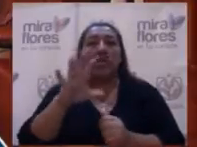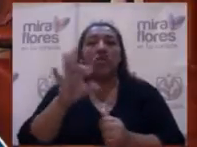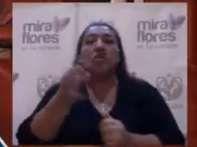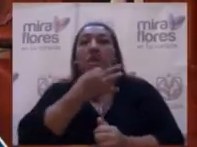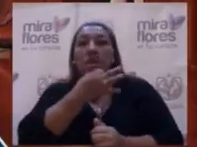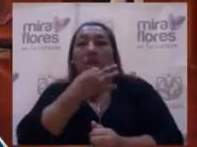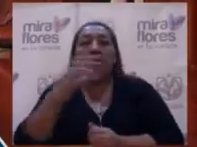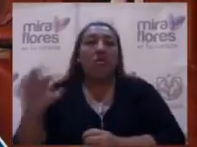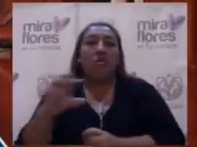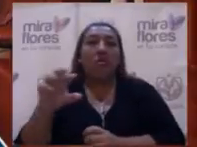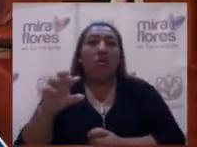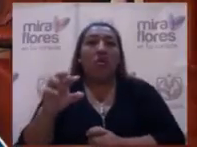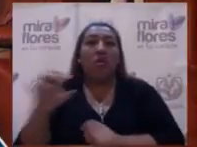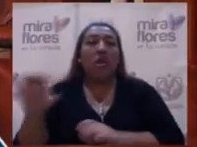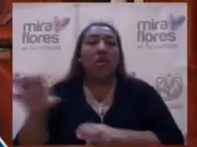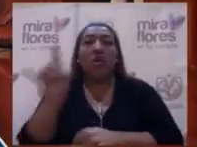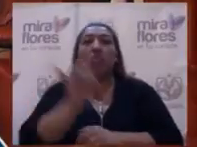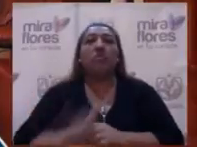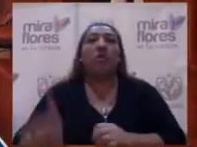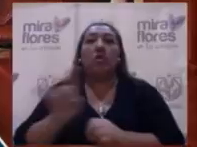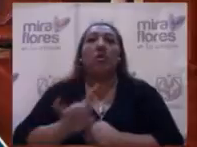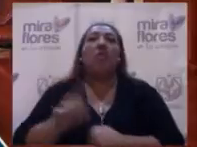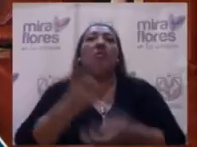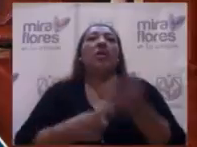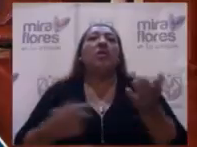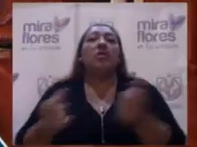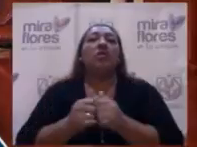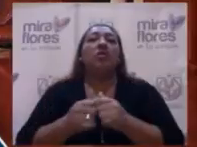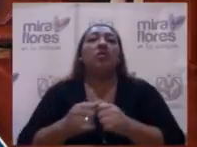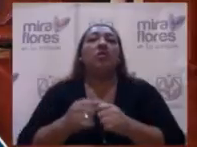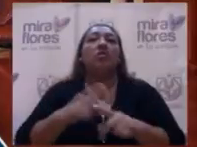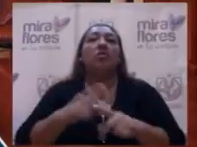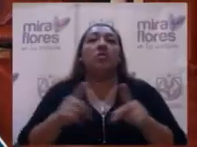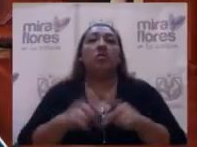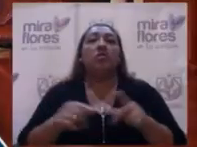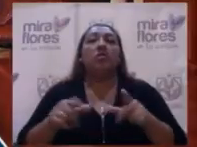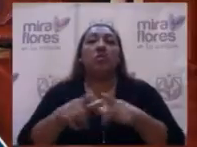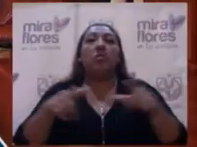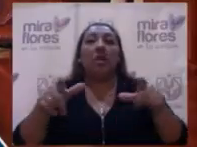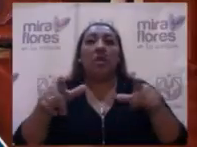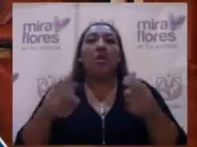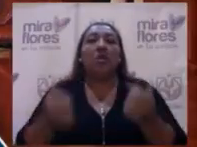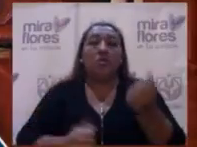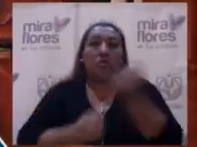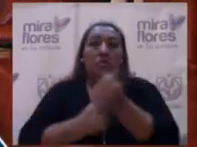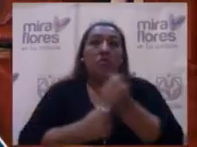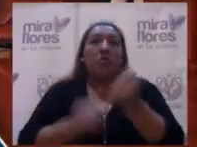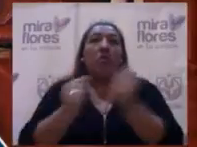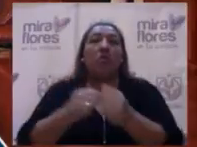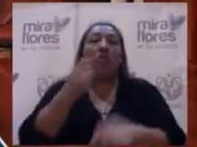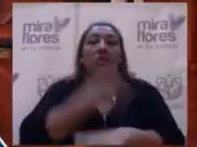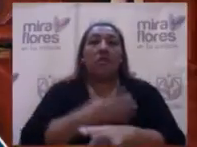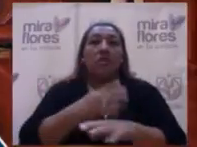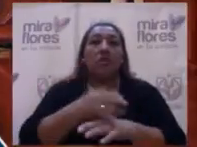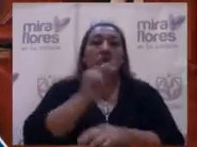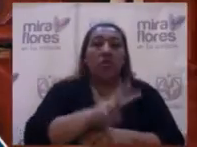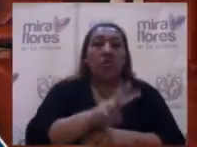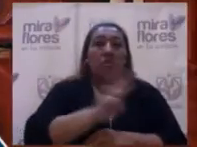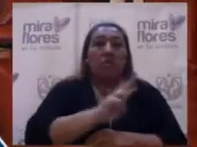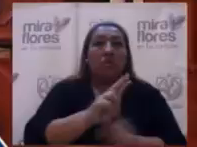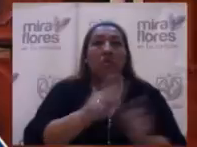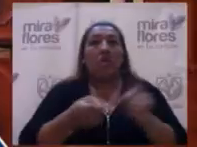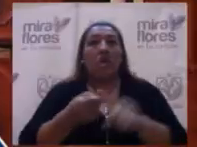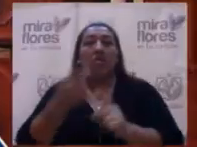11.373.45 de dólar a ser usado para la realización del curso de ciudades sostenibles, a desarrollarse del 22